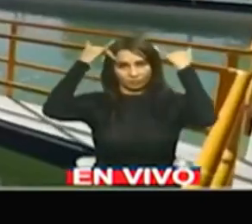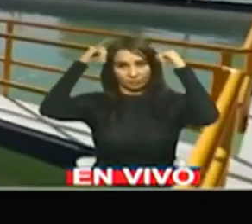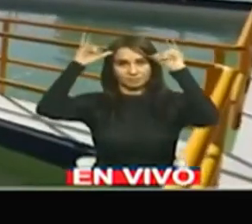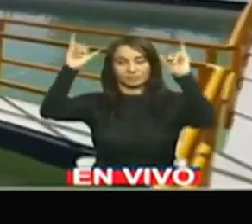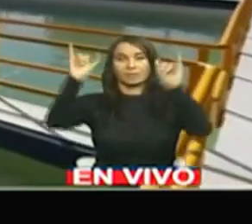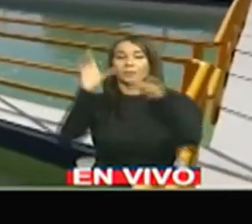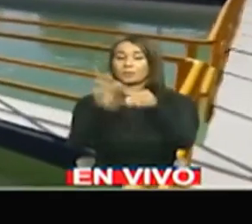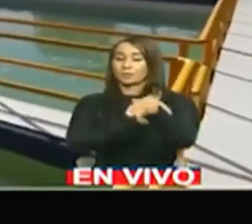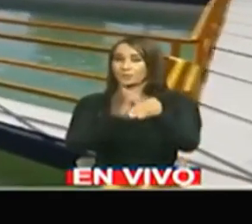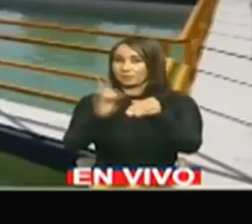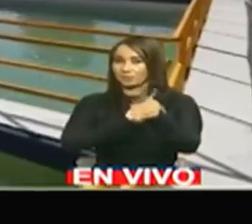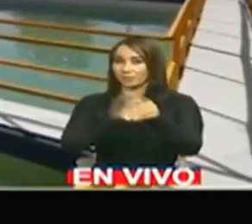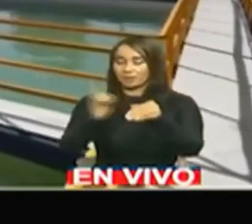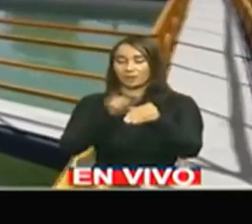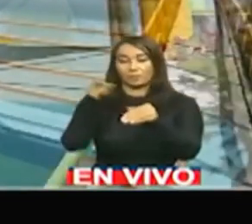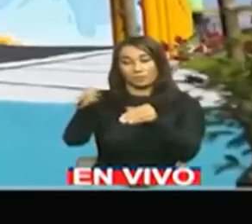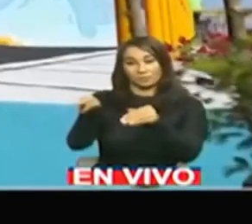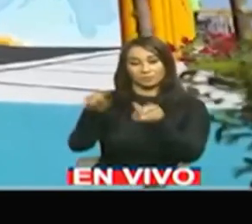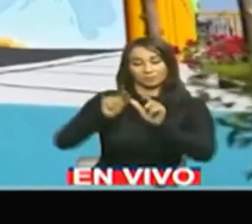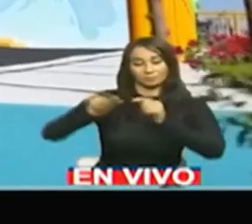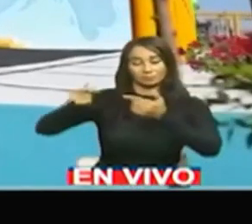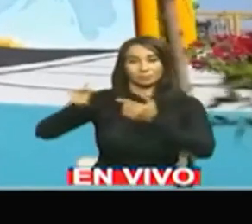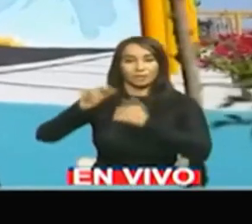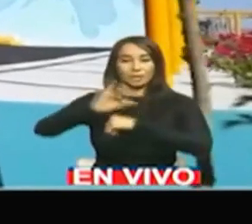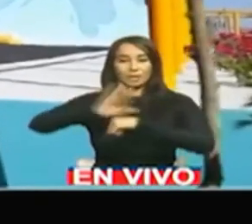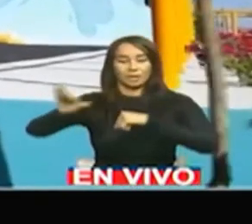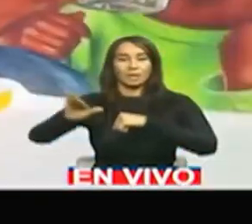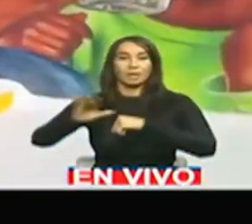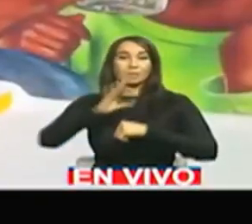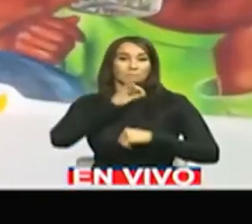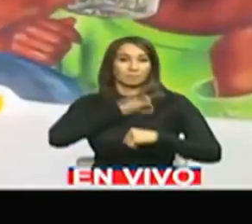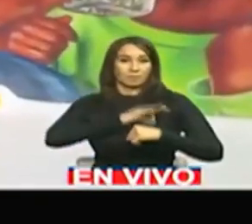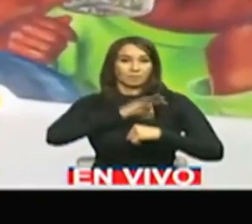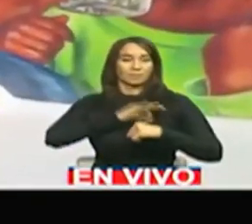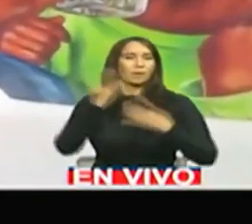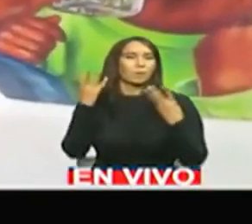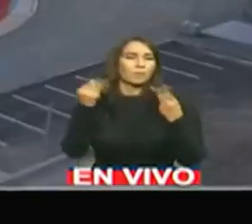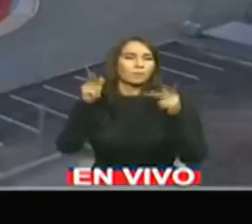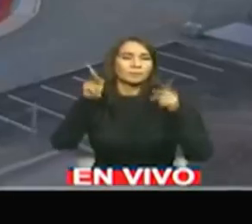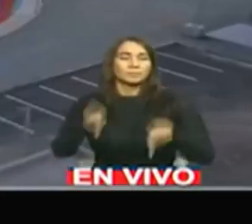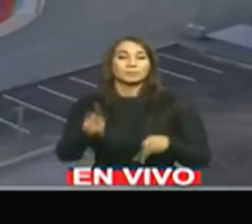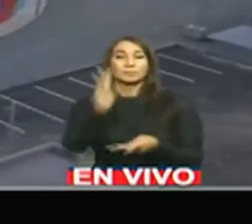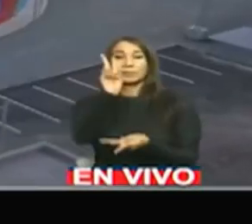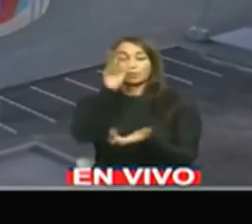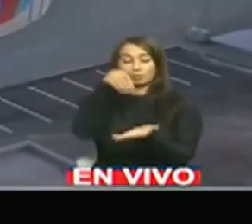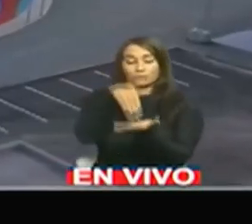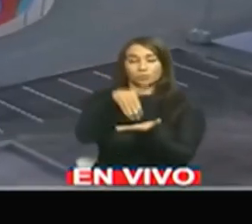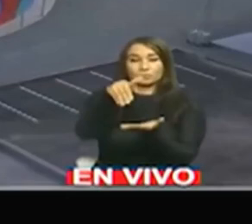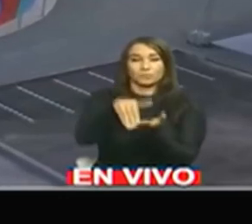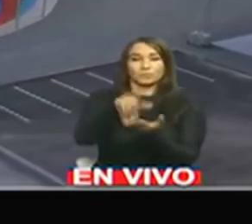y Dajabón, los cuales beneficiarán a una población estimada de